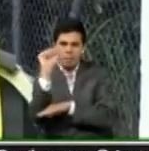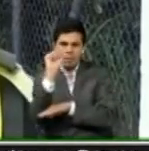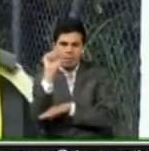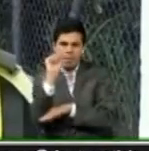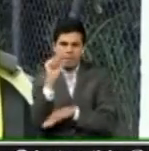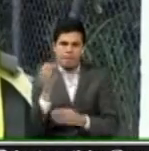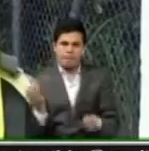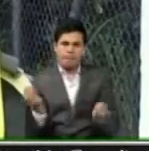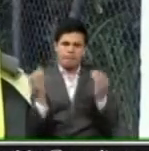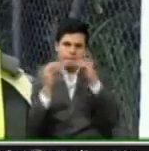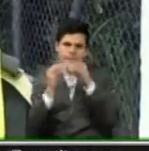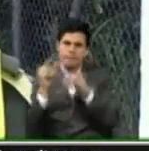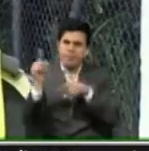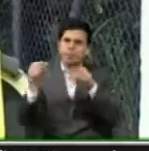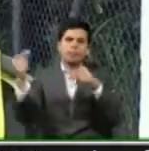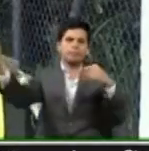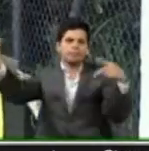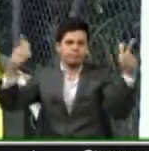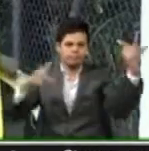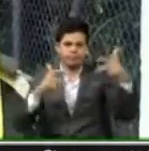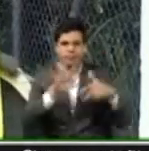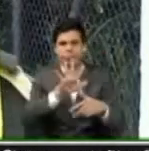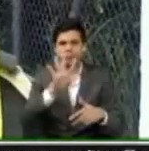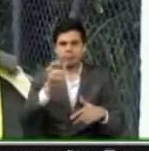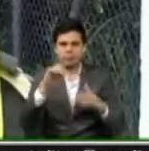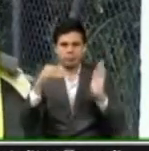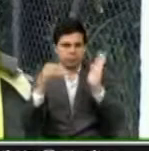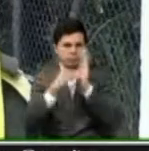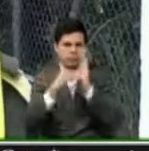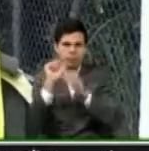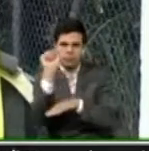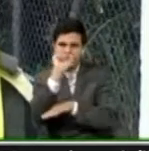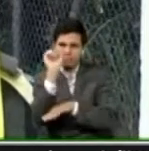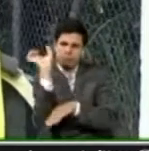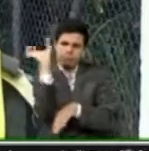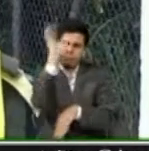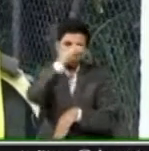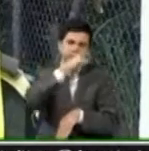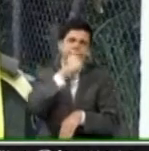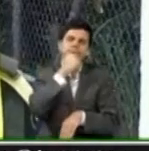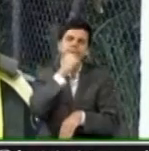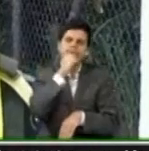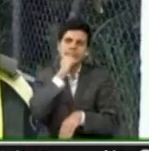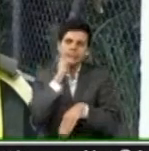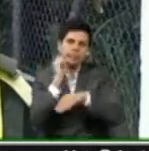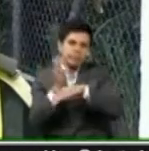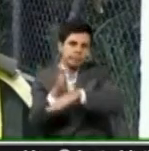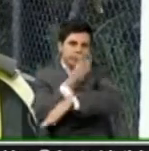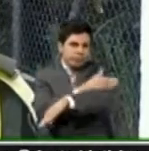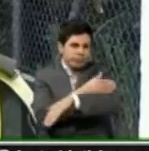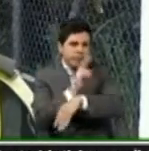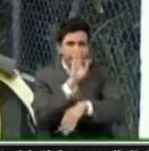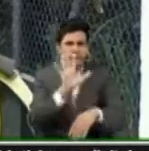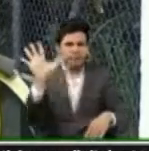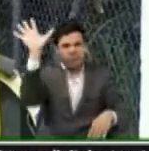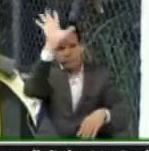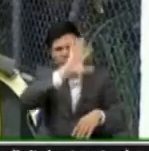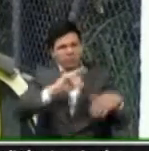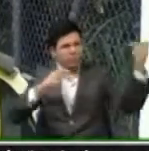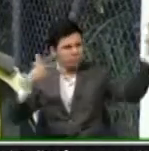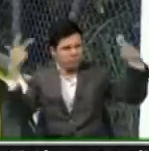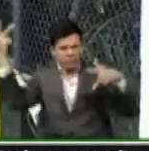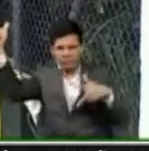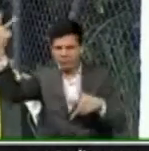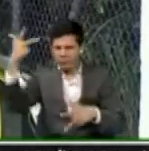igualmente ingresaron 59.000 vehículos, lo que nos indica que durante todas las vías nacionales, por todas las vías nacionales